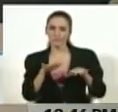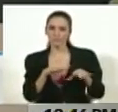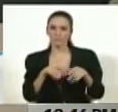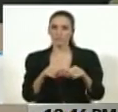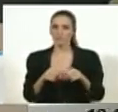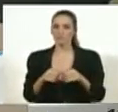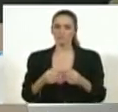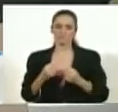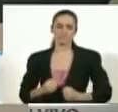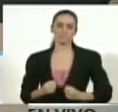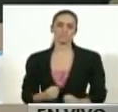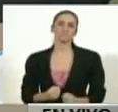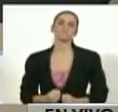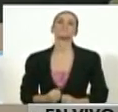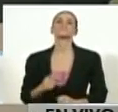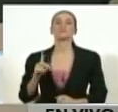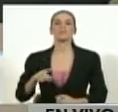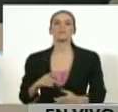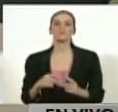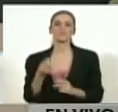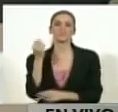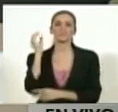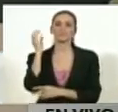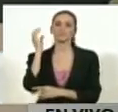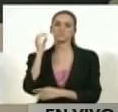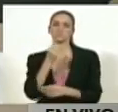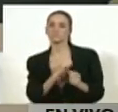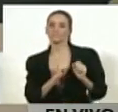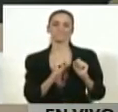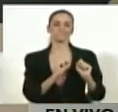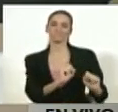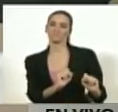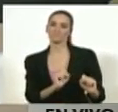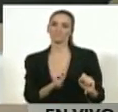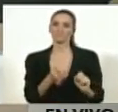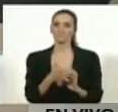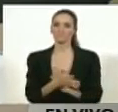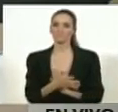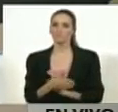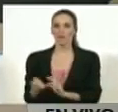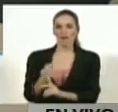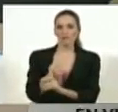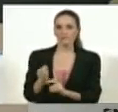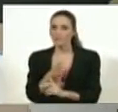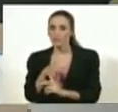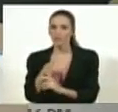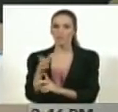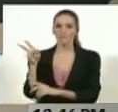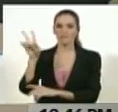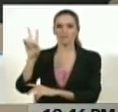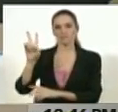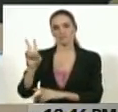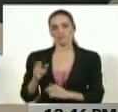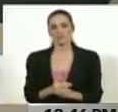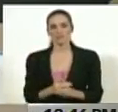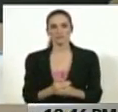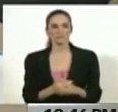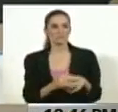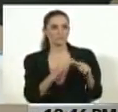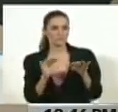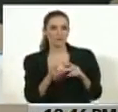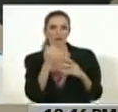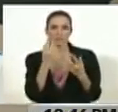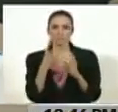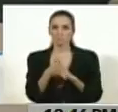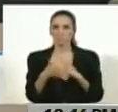mantuvieron fuertes en su discurso rechazaron estas agresiones eh frente a los chantajes A qué se